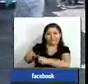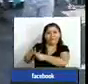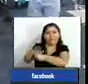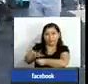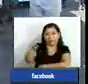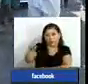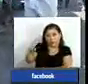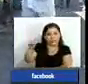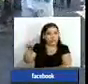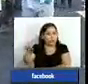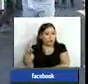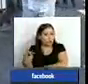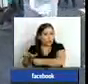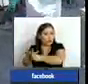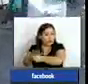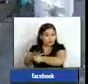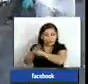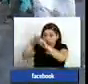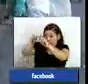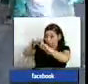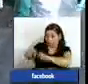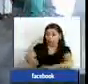tenía COVID o no,